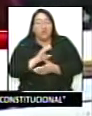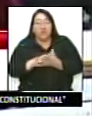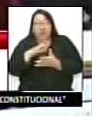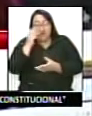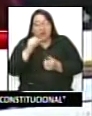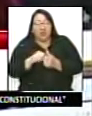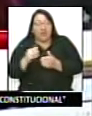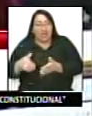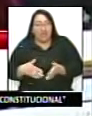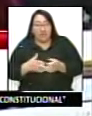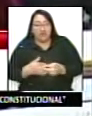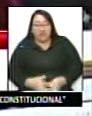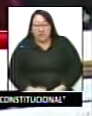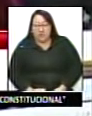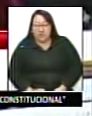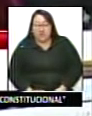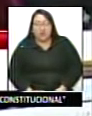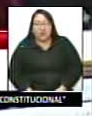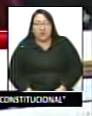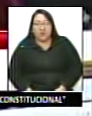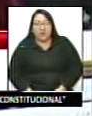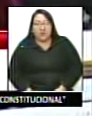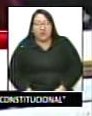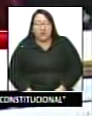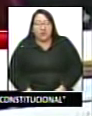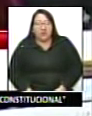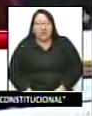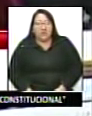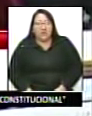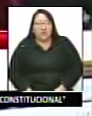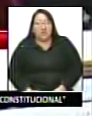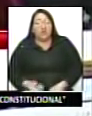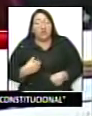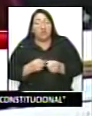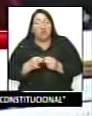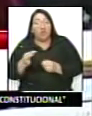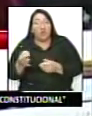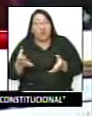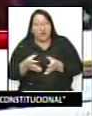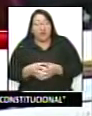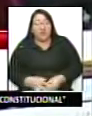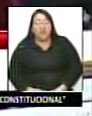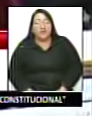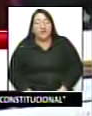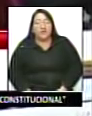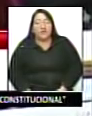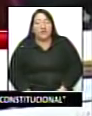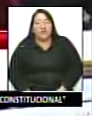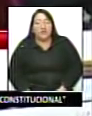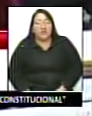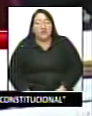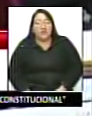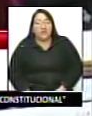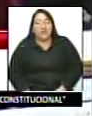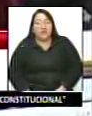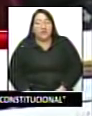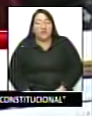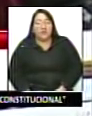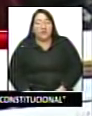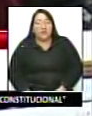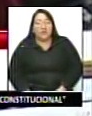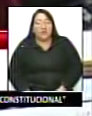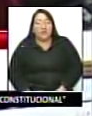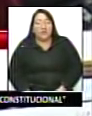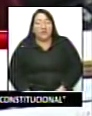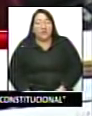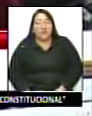el camino. Soy provinciano, vengo de provincia, hice acá una carrera en la